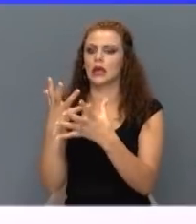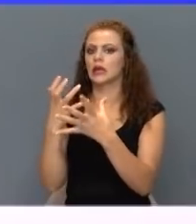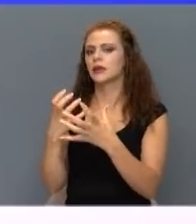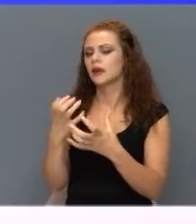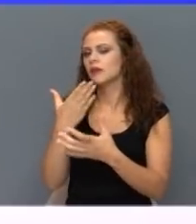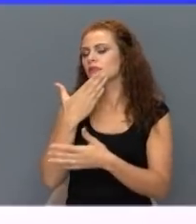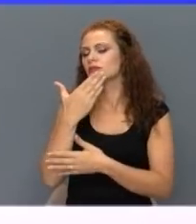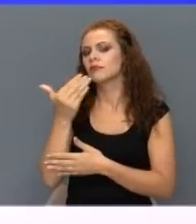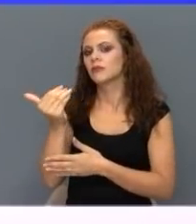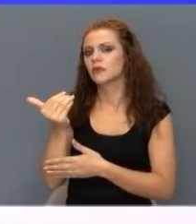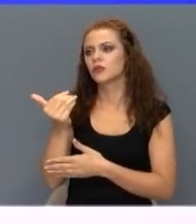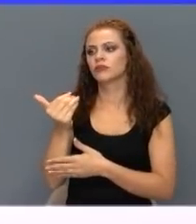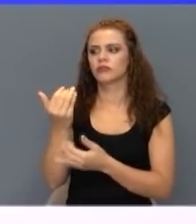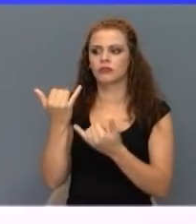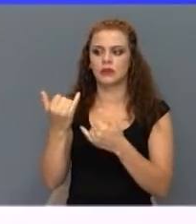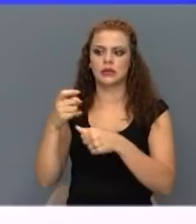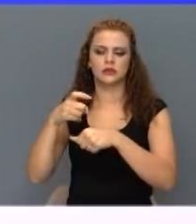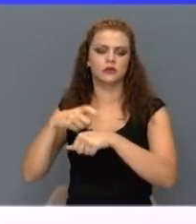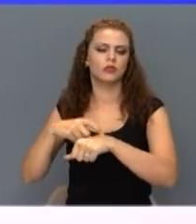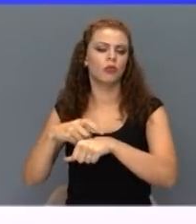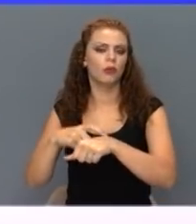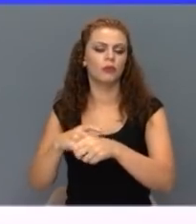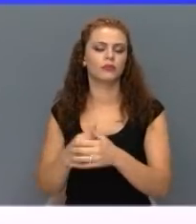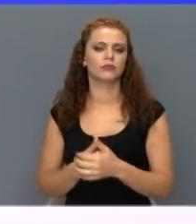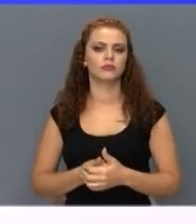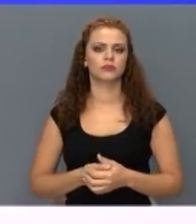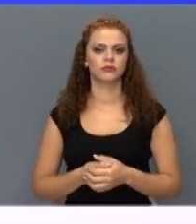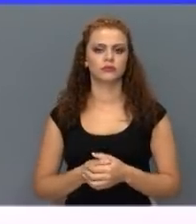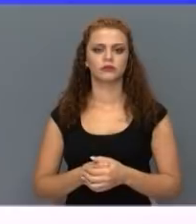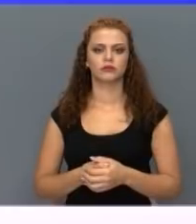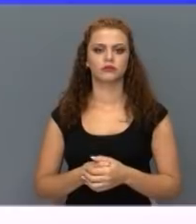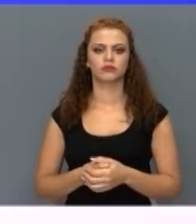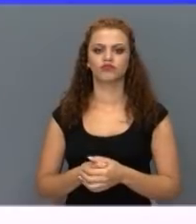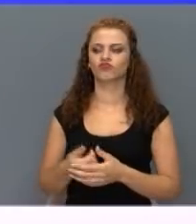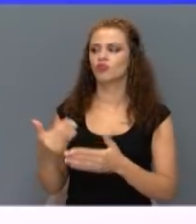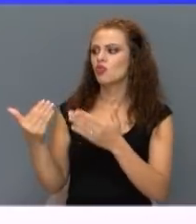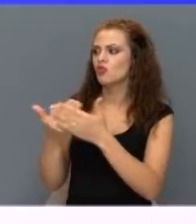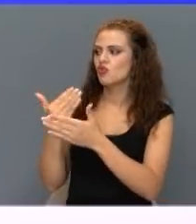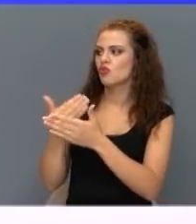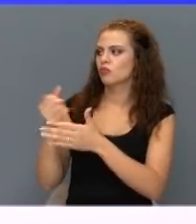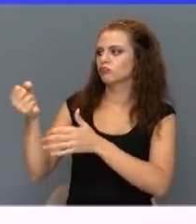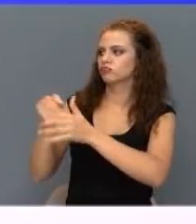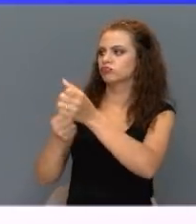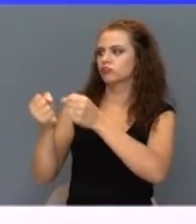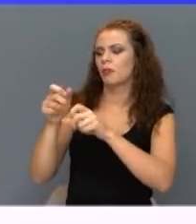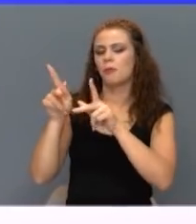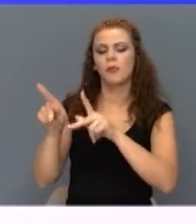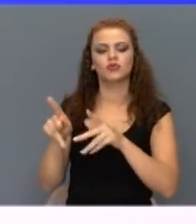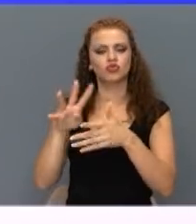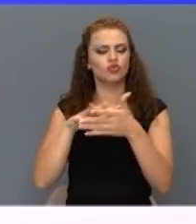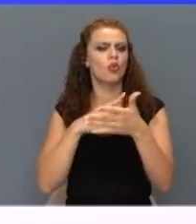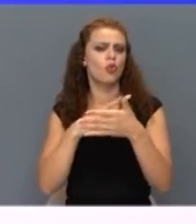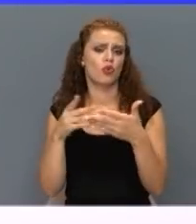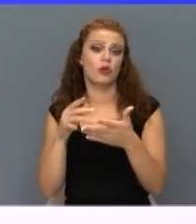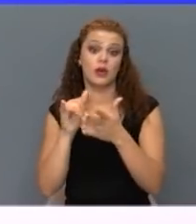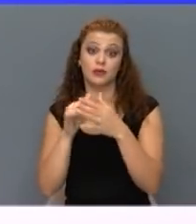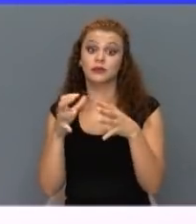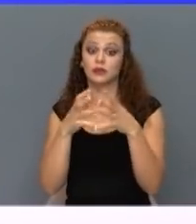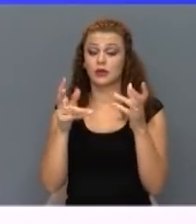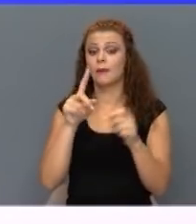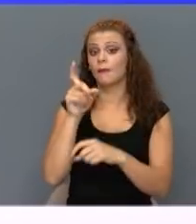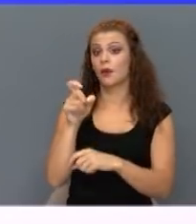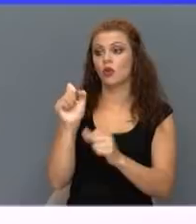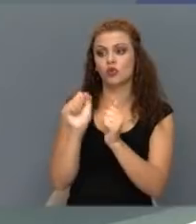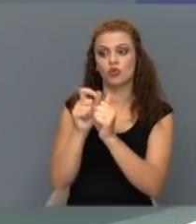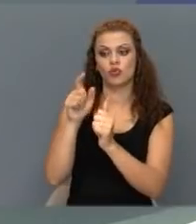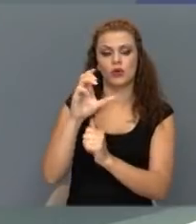es en este caso y refrescar un poco la planilla es una gran pregunta alrededor de lo de cristian